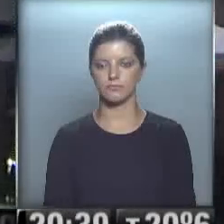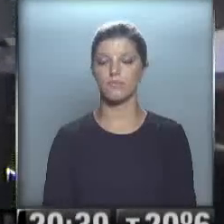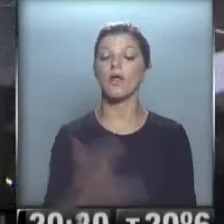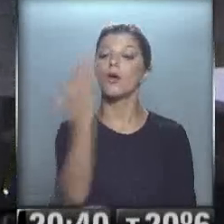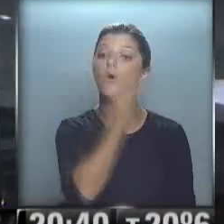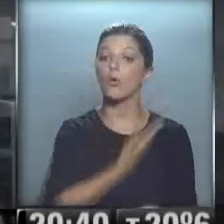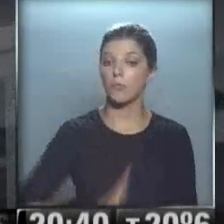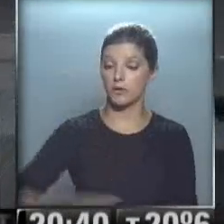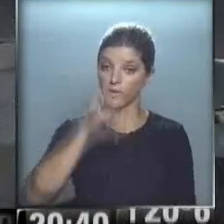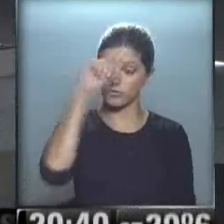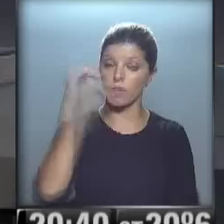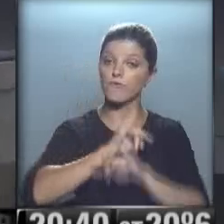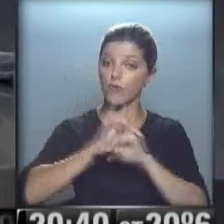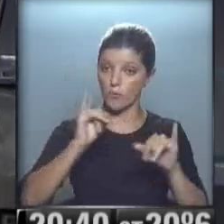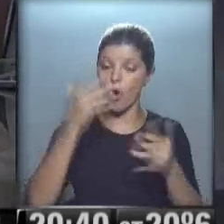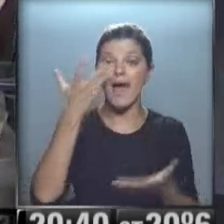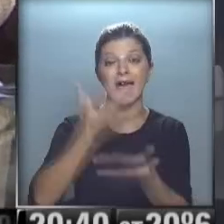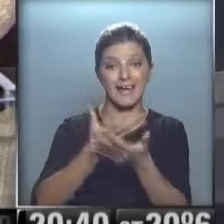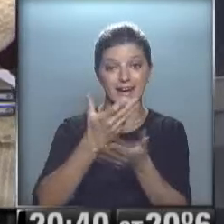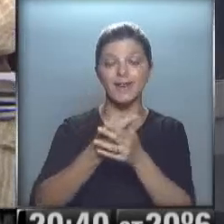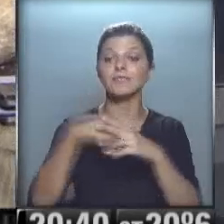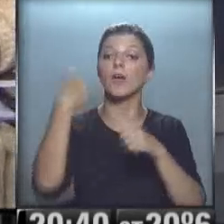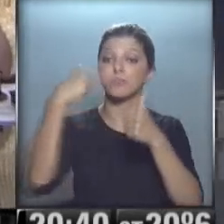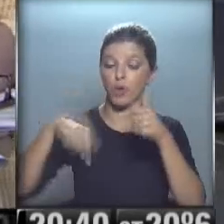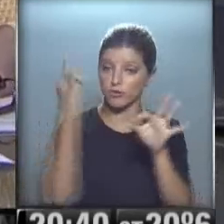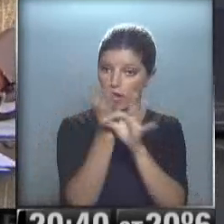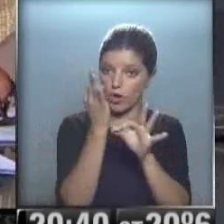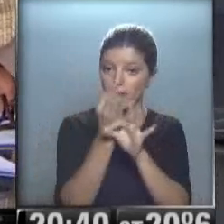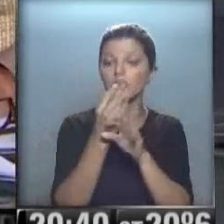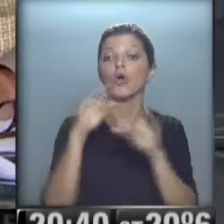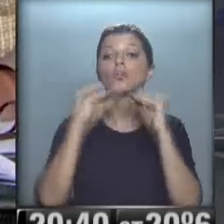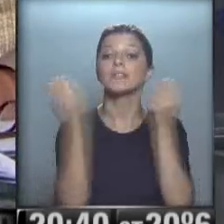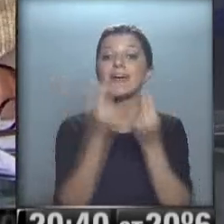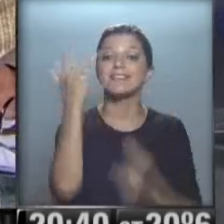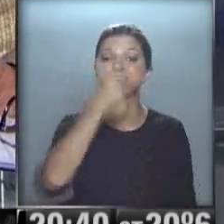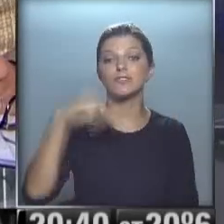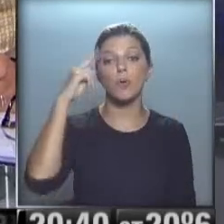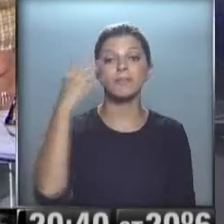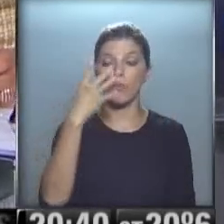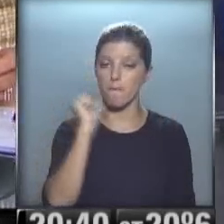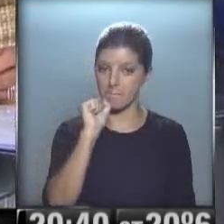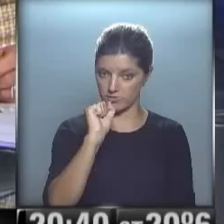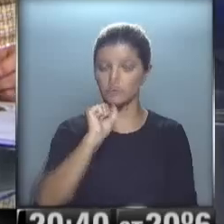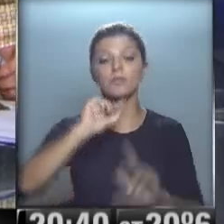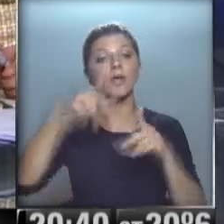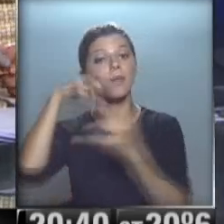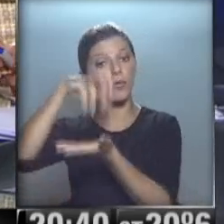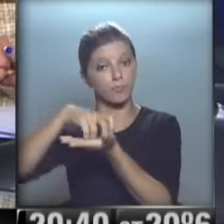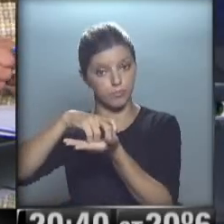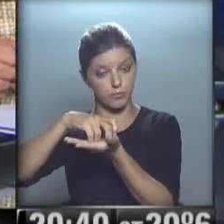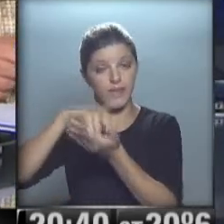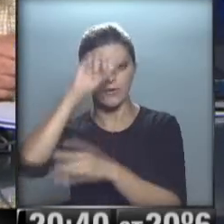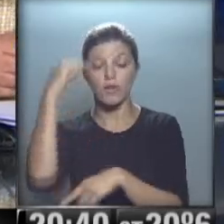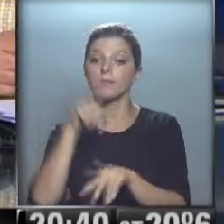gobierno nacional anunció una canasta escolar de 394 pesos. Desde el Ejecutivo Nacional también adelantaron que están evaluando